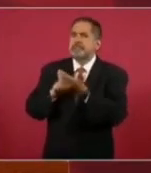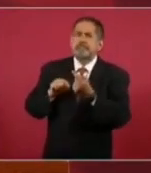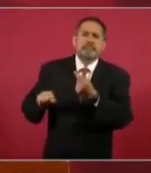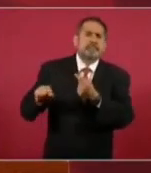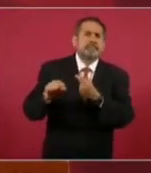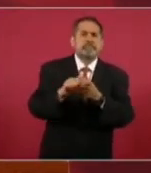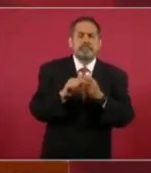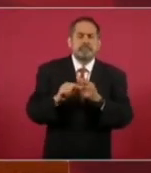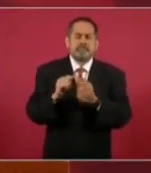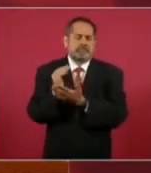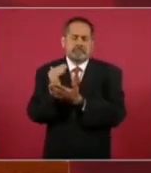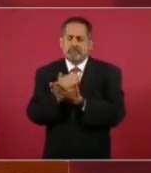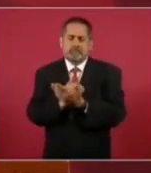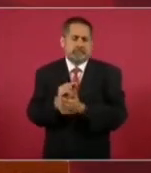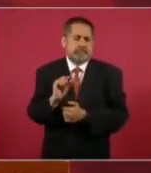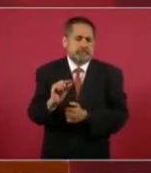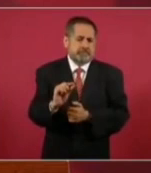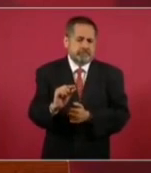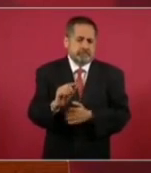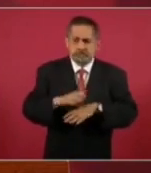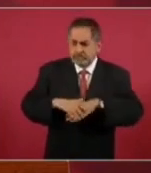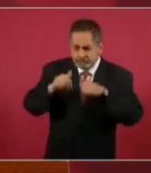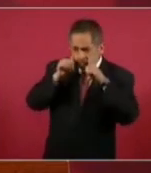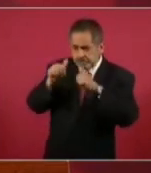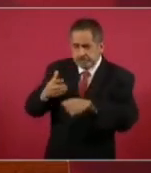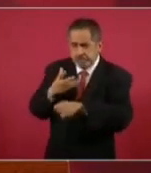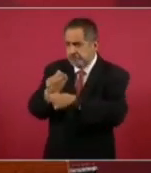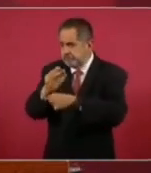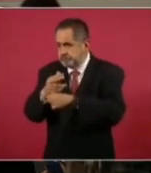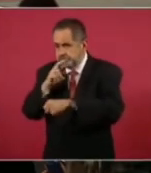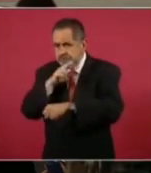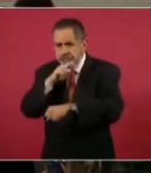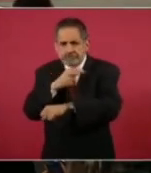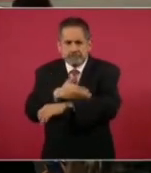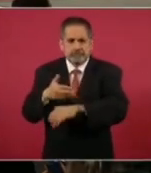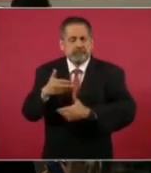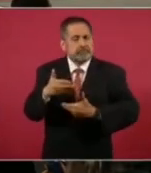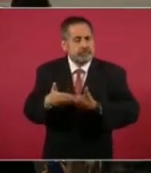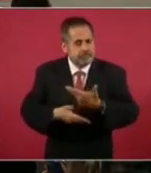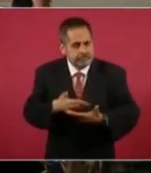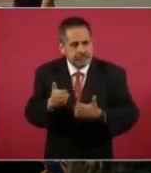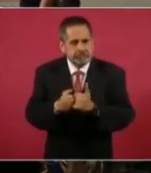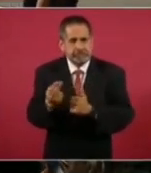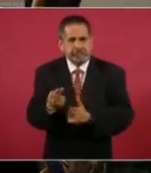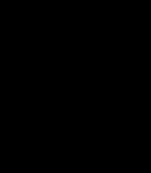privada son menores y serán atendidas en el menor plazo. Quedo a sus órdenes.